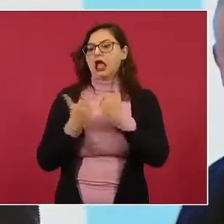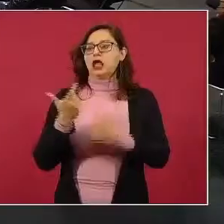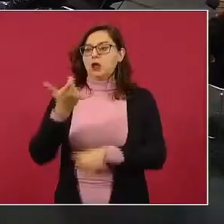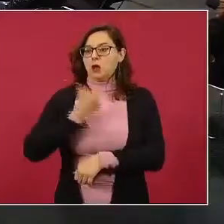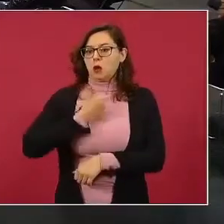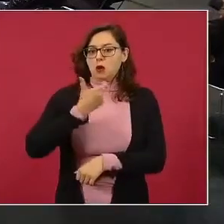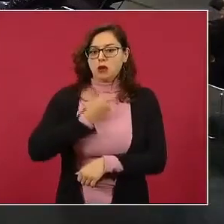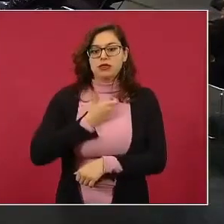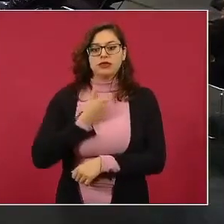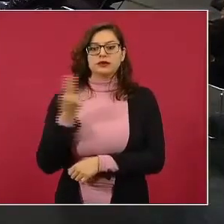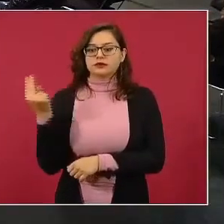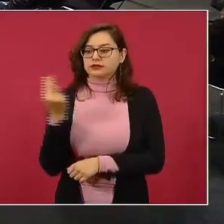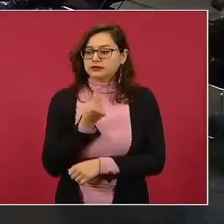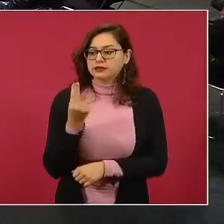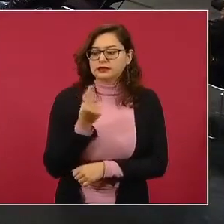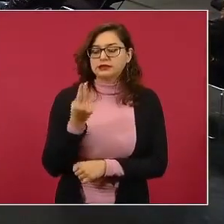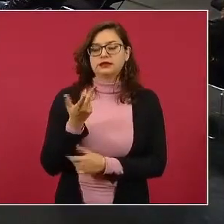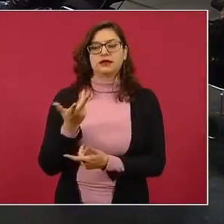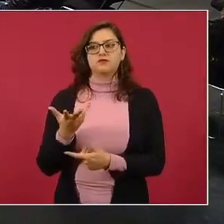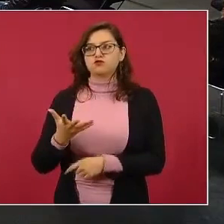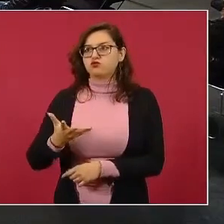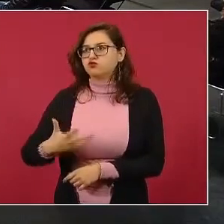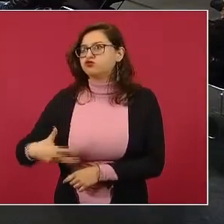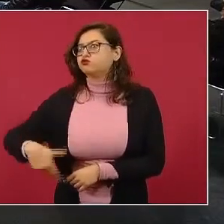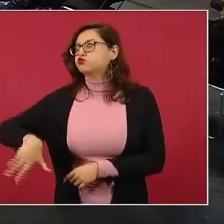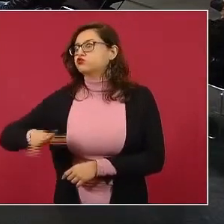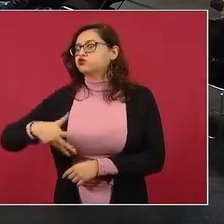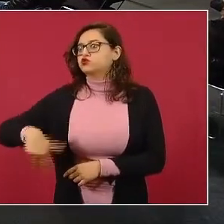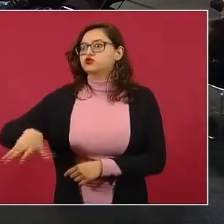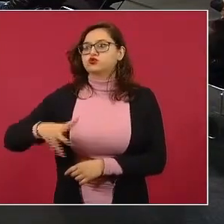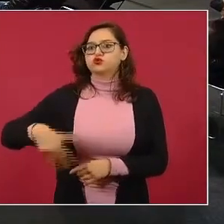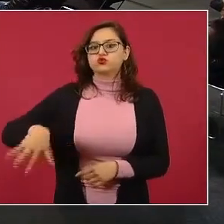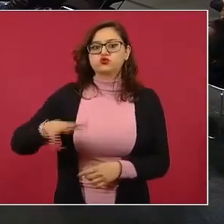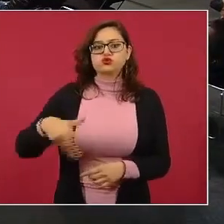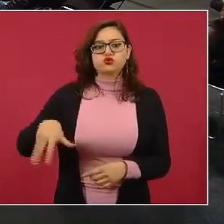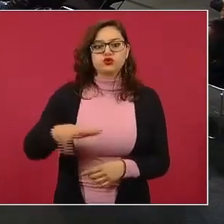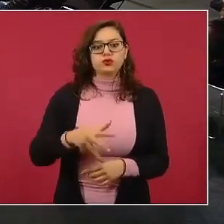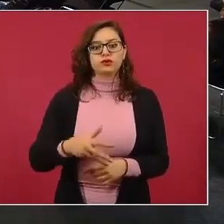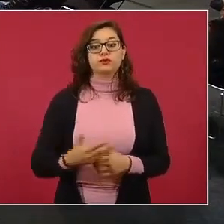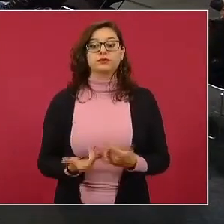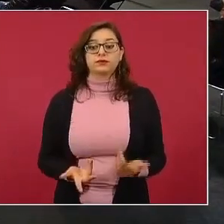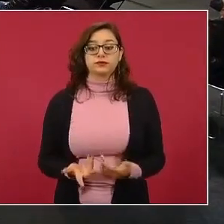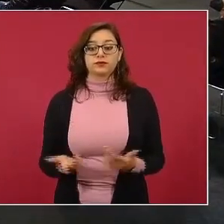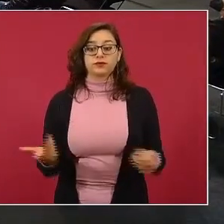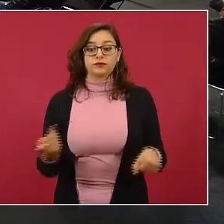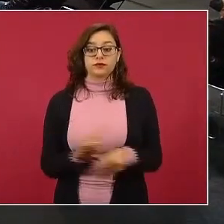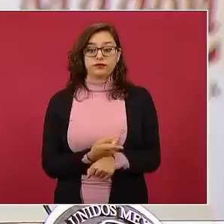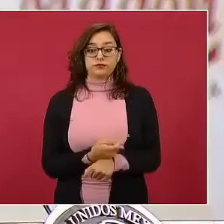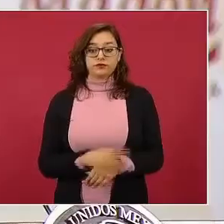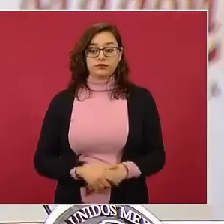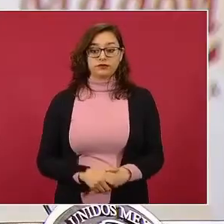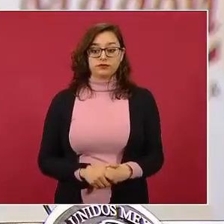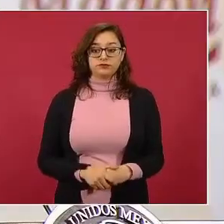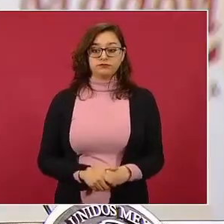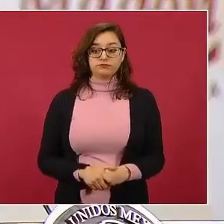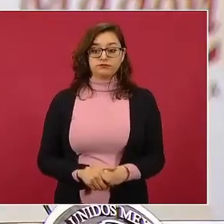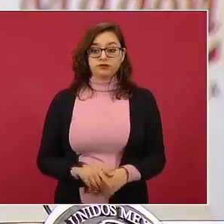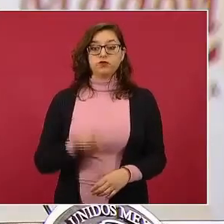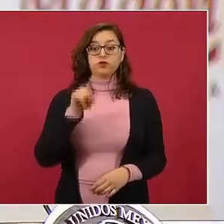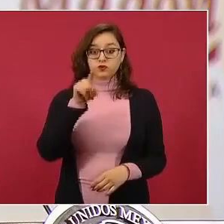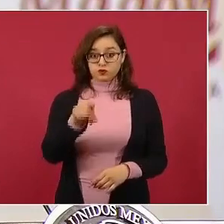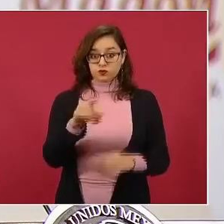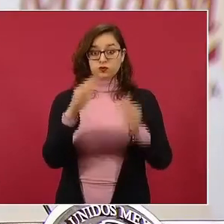ingreso que vaya a ser el necesario para poder subsistir. Y en tu casa, donde tú tienes una